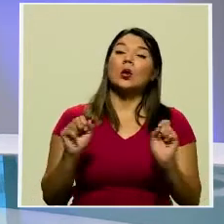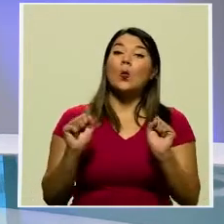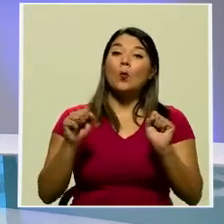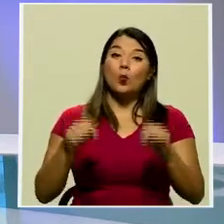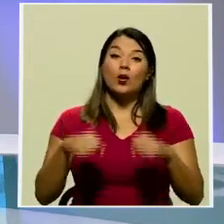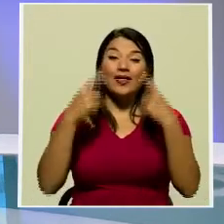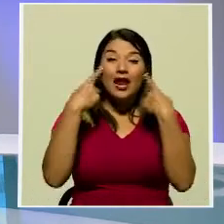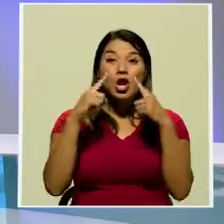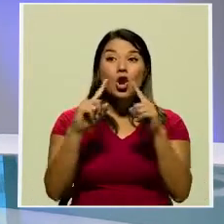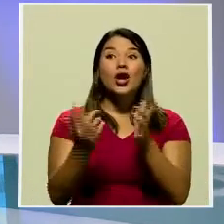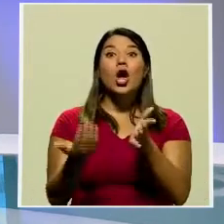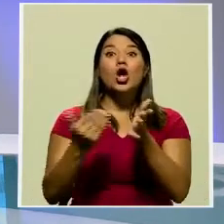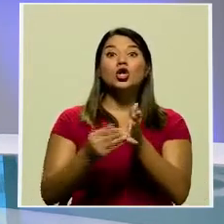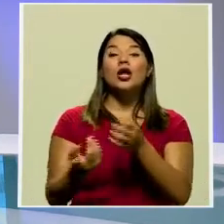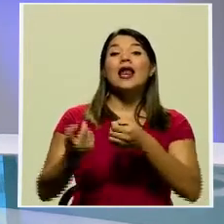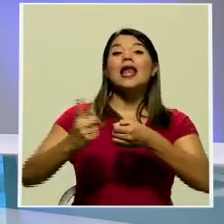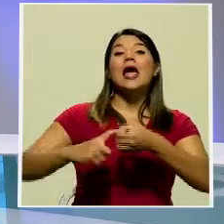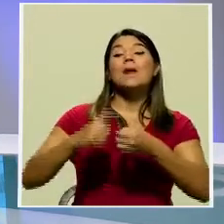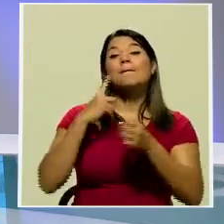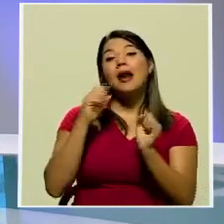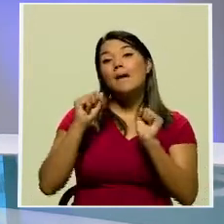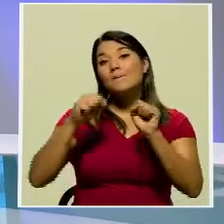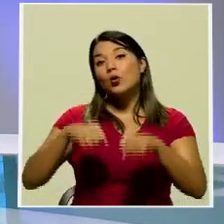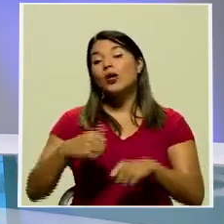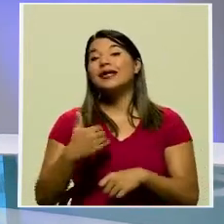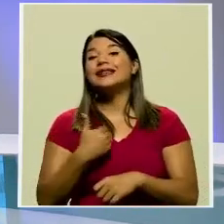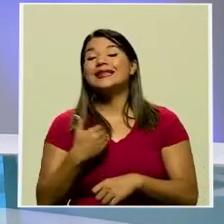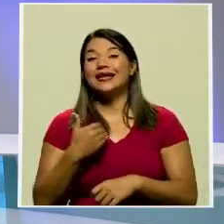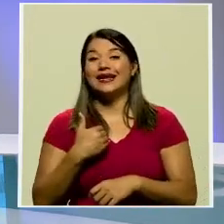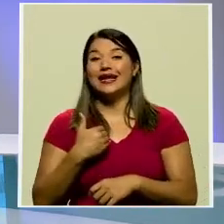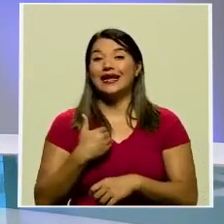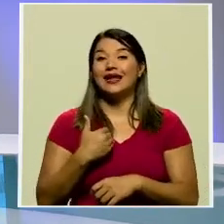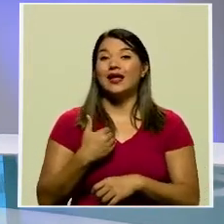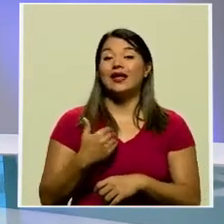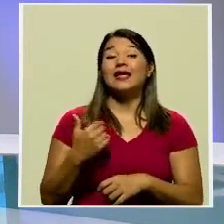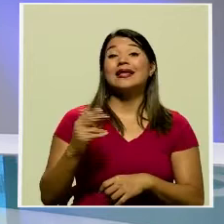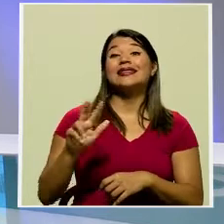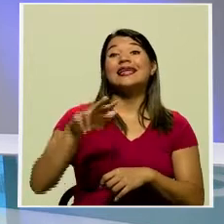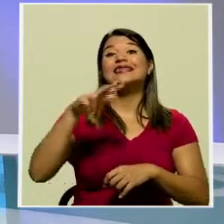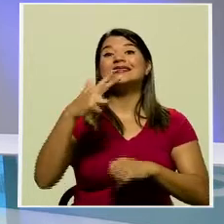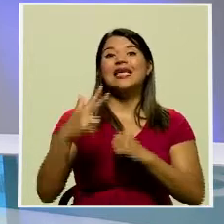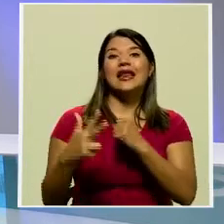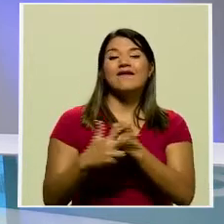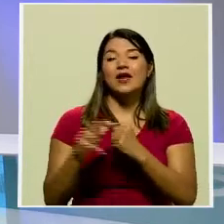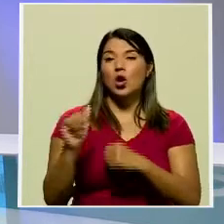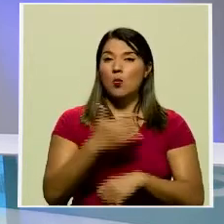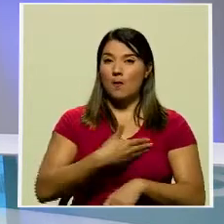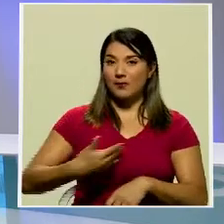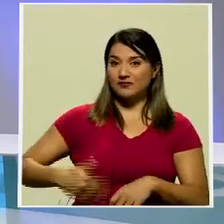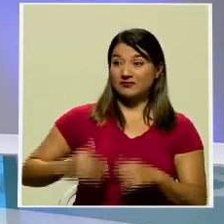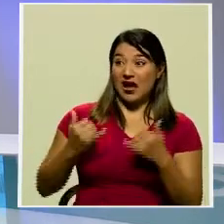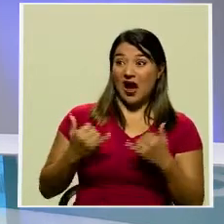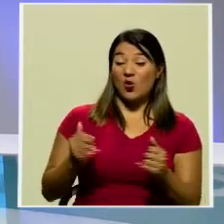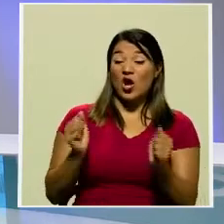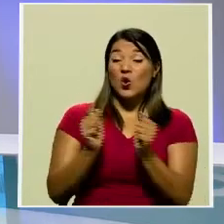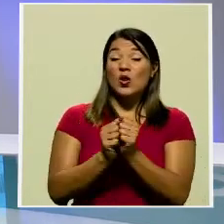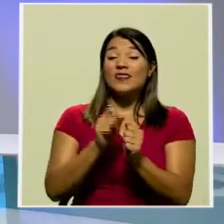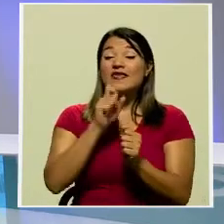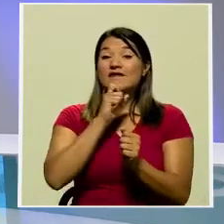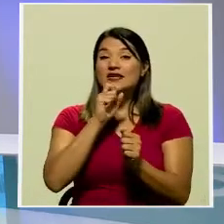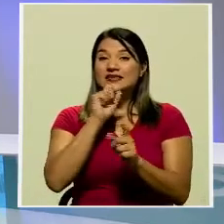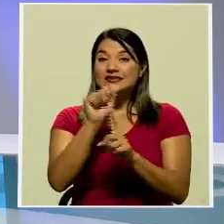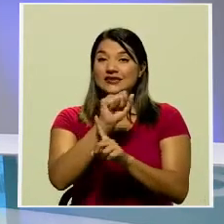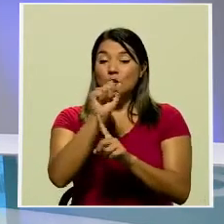nuevos aliados para obtener un tercer mandato ante la grave crisis económica y la